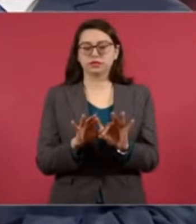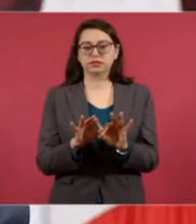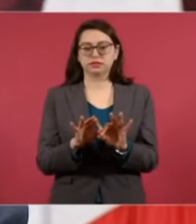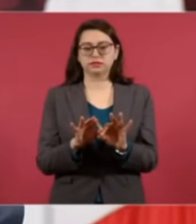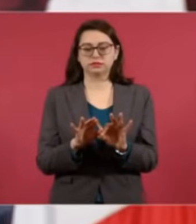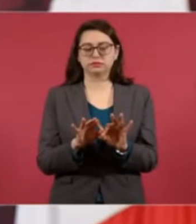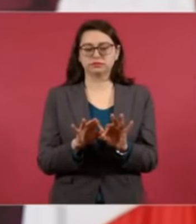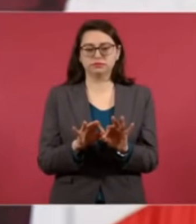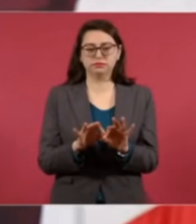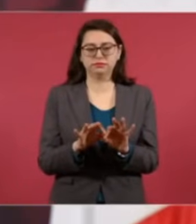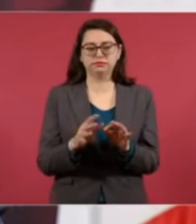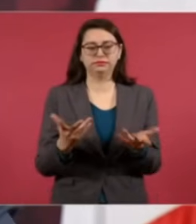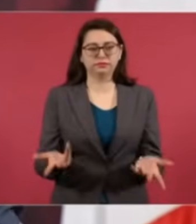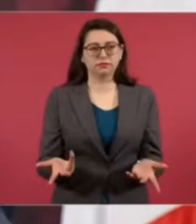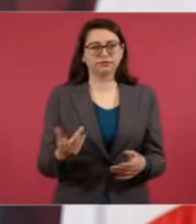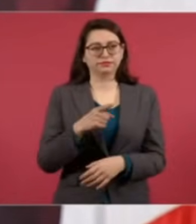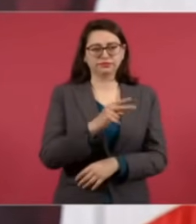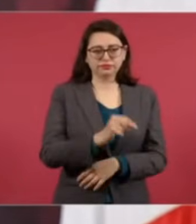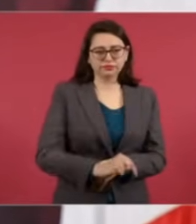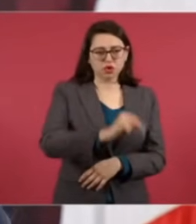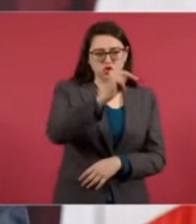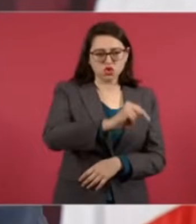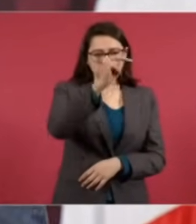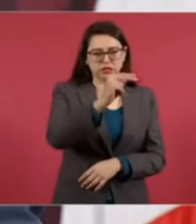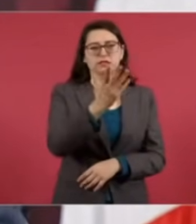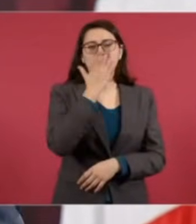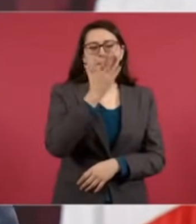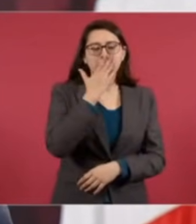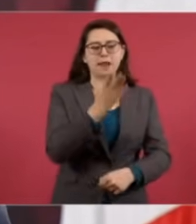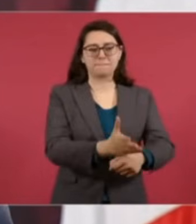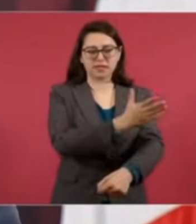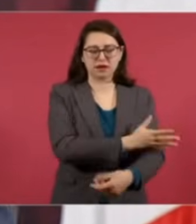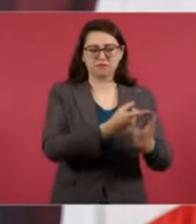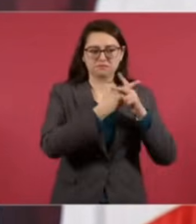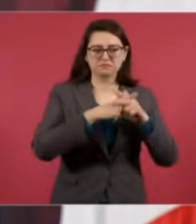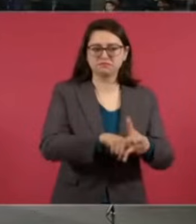norte, Madero y los sonorenses.